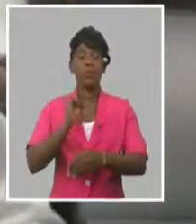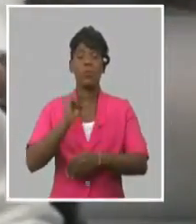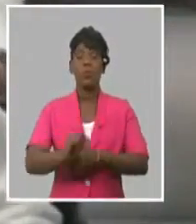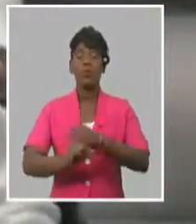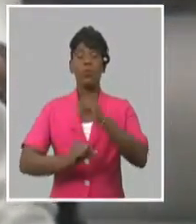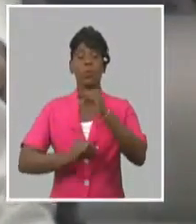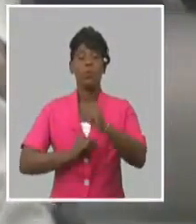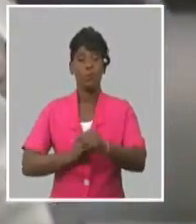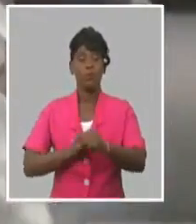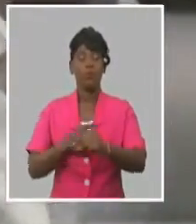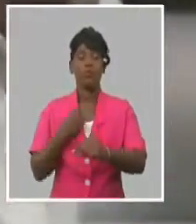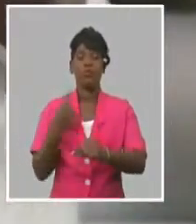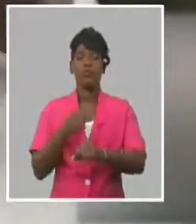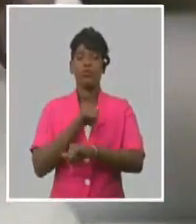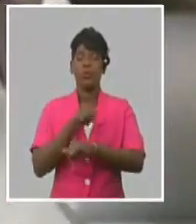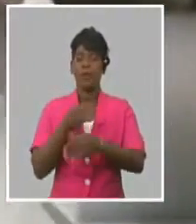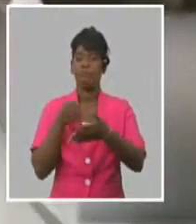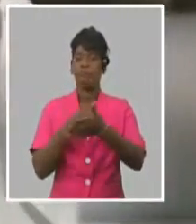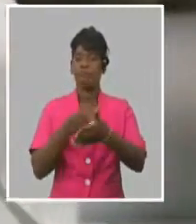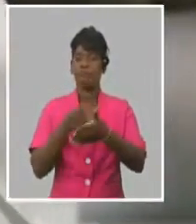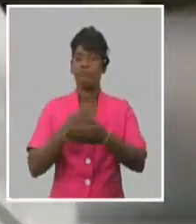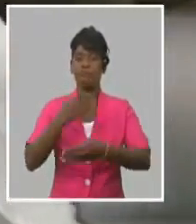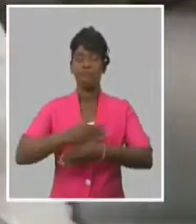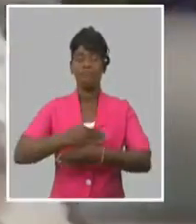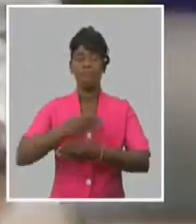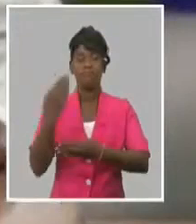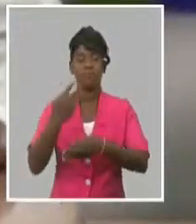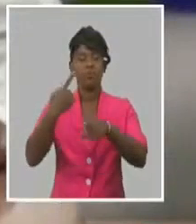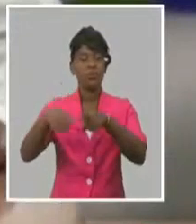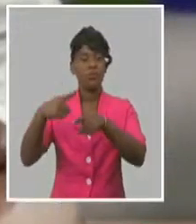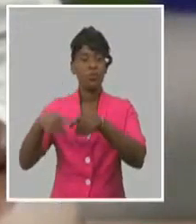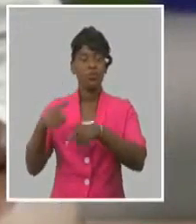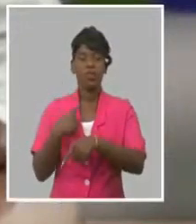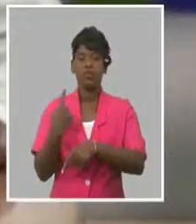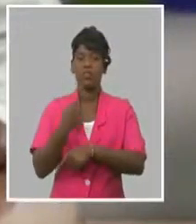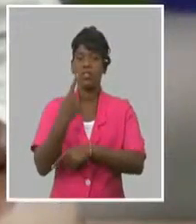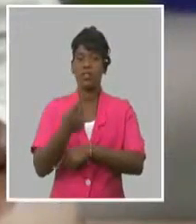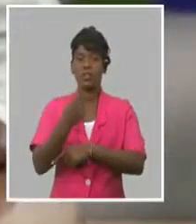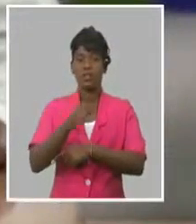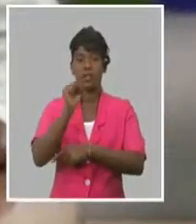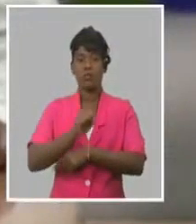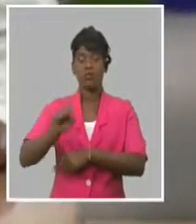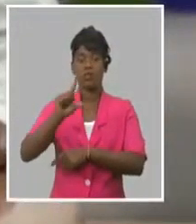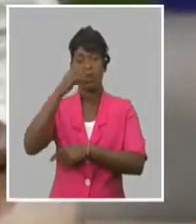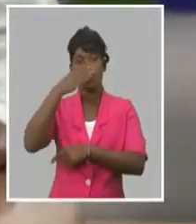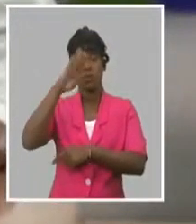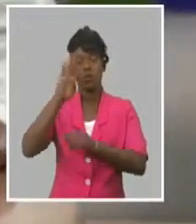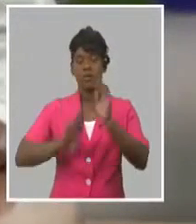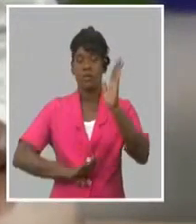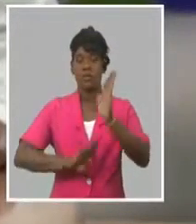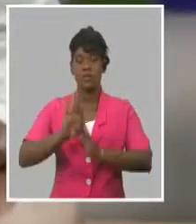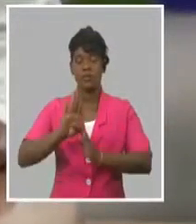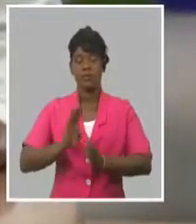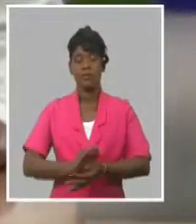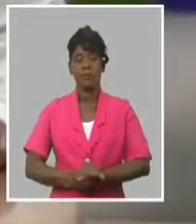muchas de las cuestiones que hoy no permiten el avance de otras medidas de la actualización del modelo económico y social cubano de desarrollo